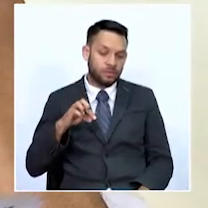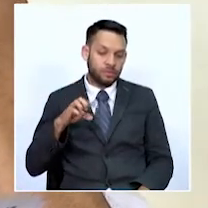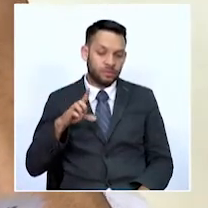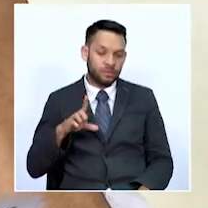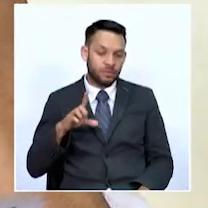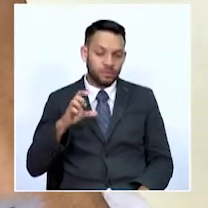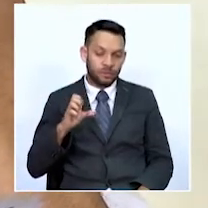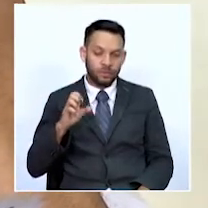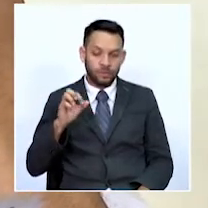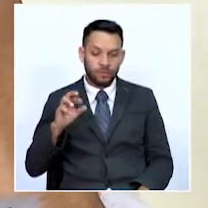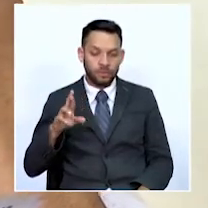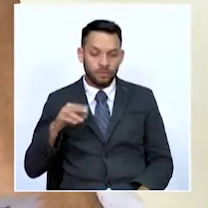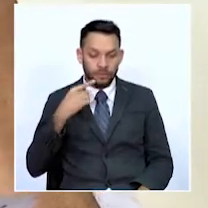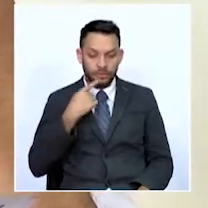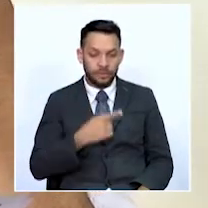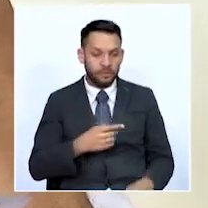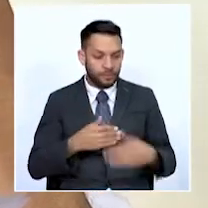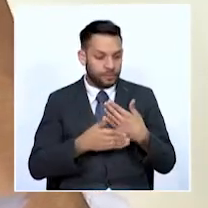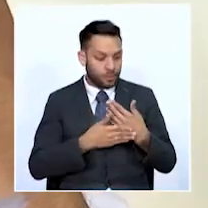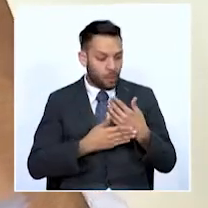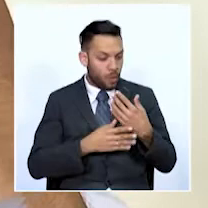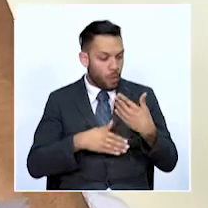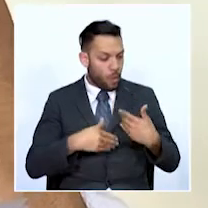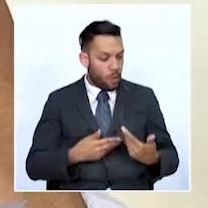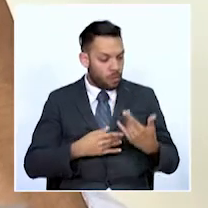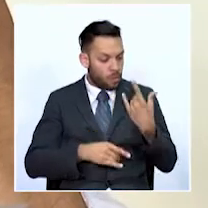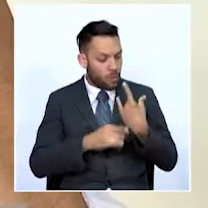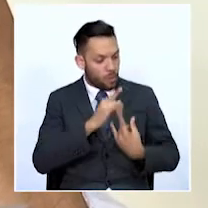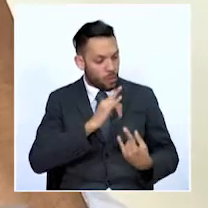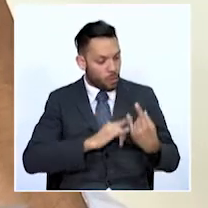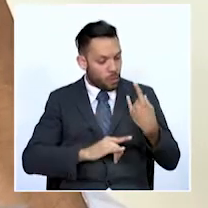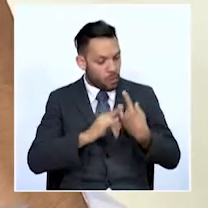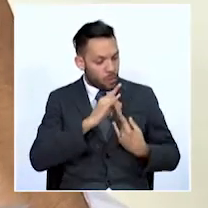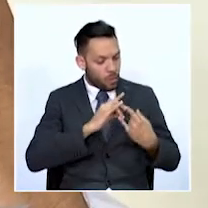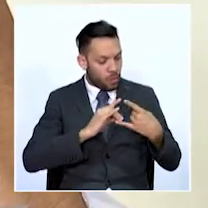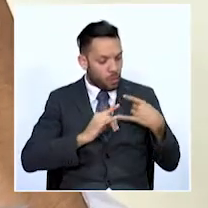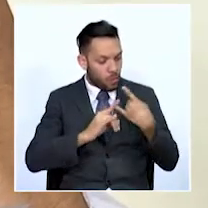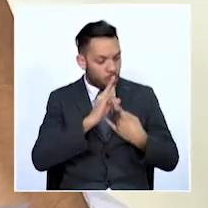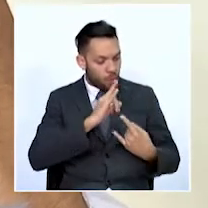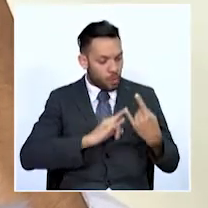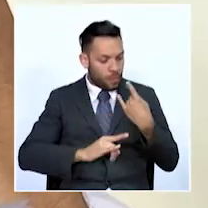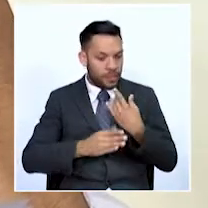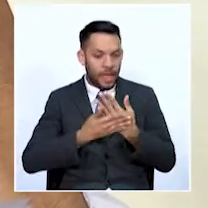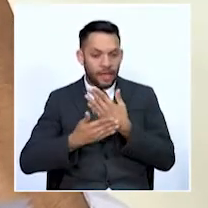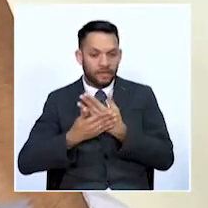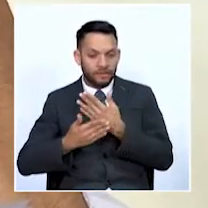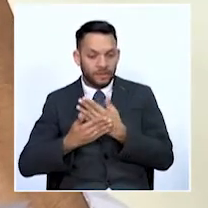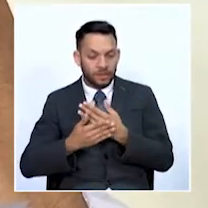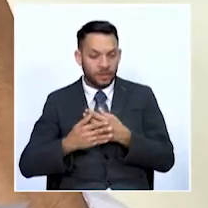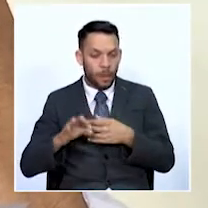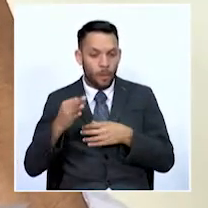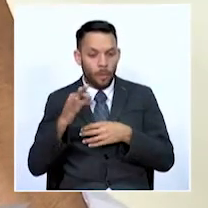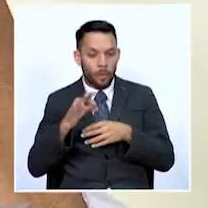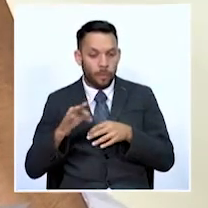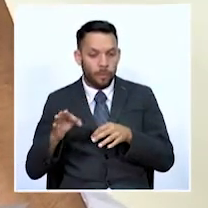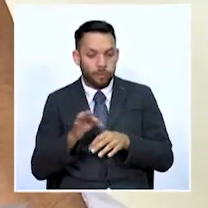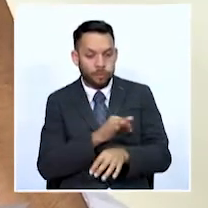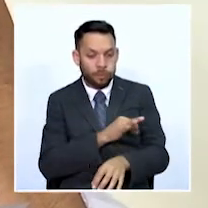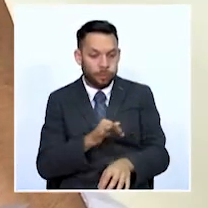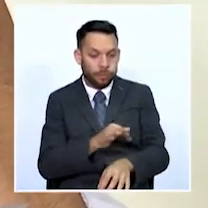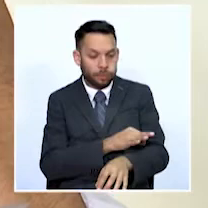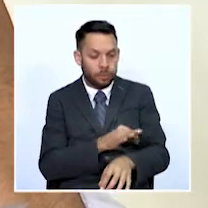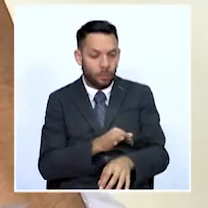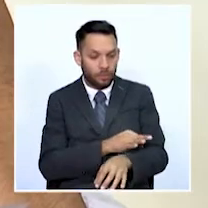vascular, donde encontraron que no habían trombos, que la vena safena mayor y menor están